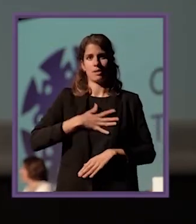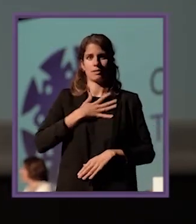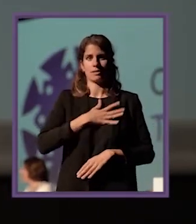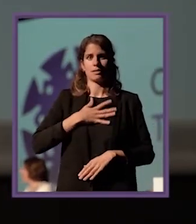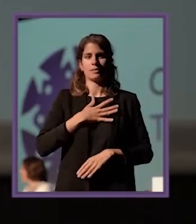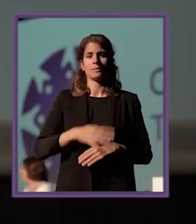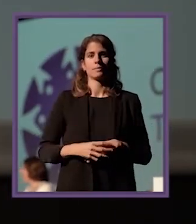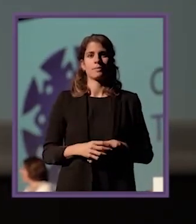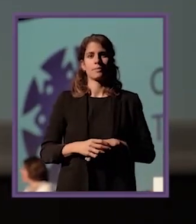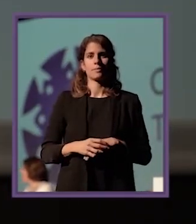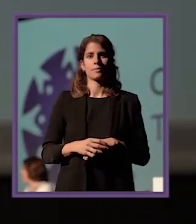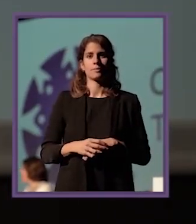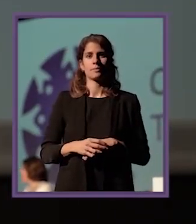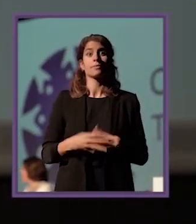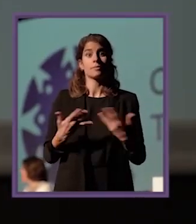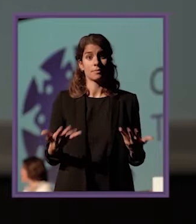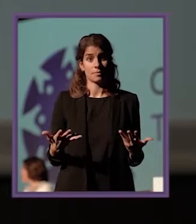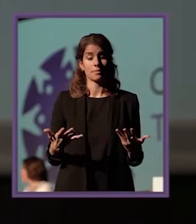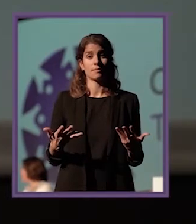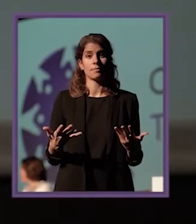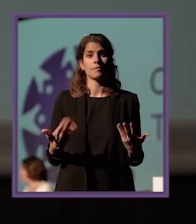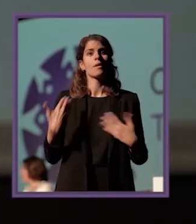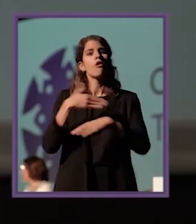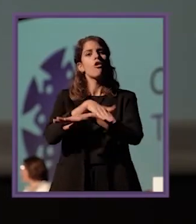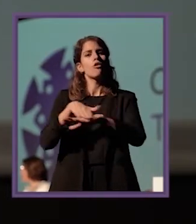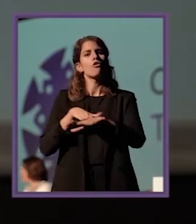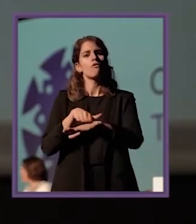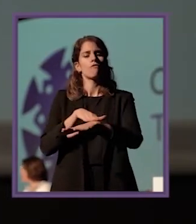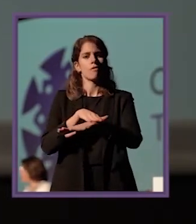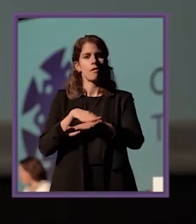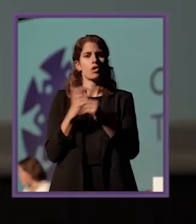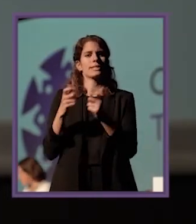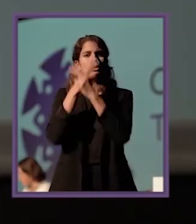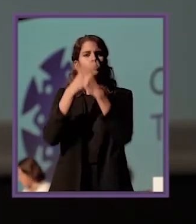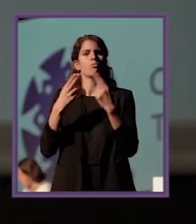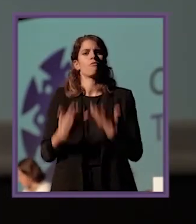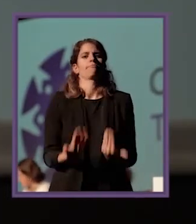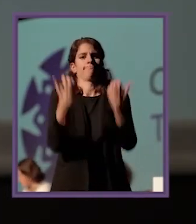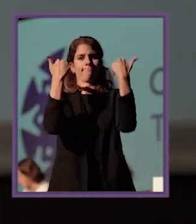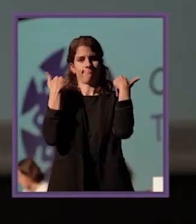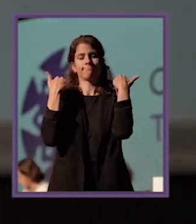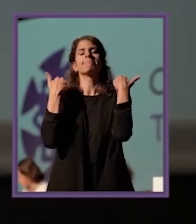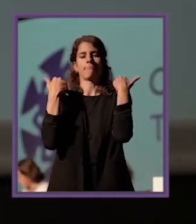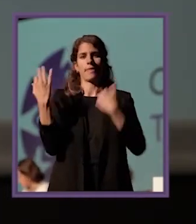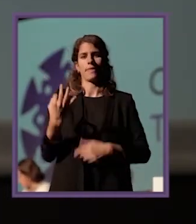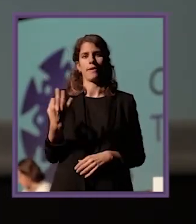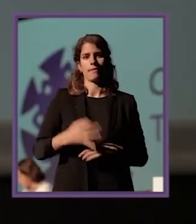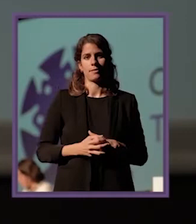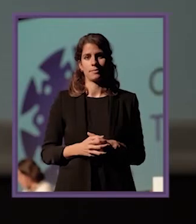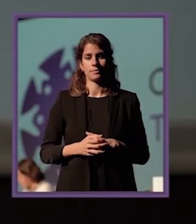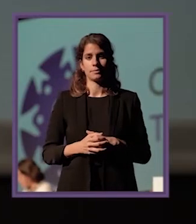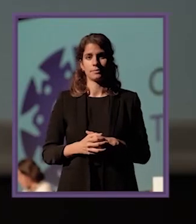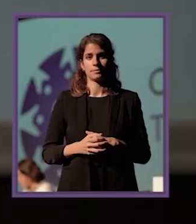absolutamente necesario que se implique el sector público, porque en un ámbito como es el